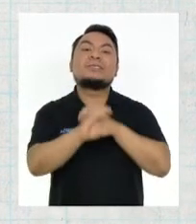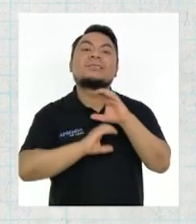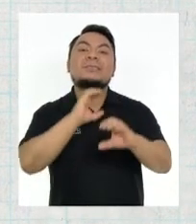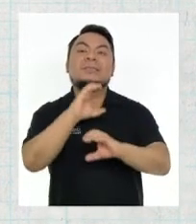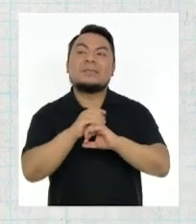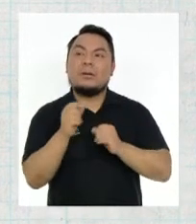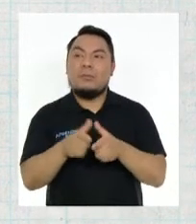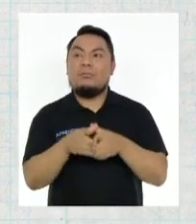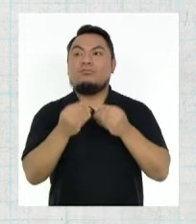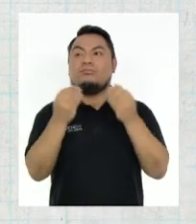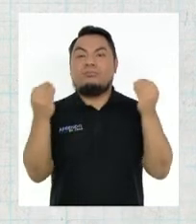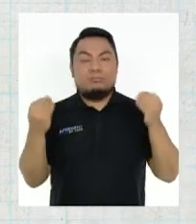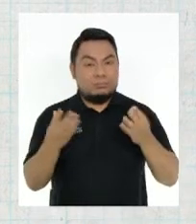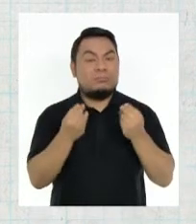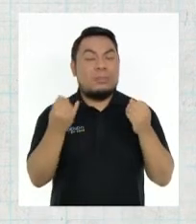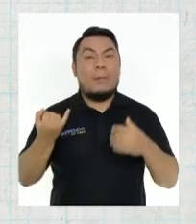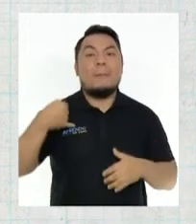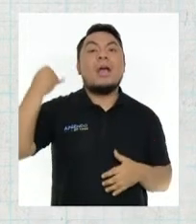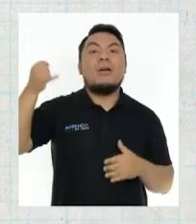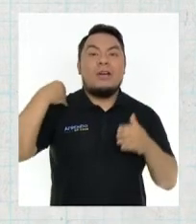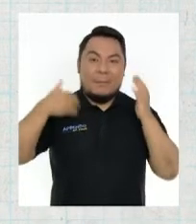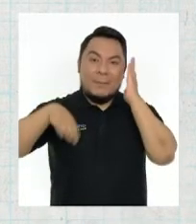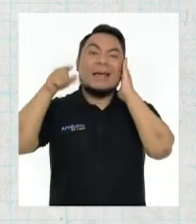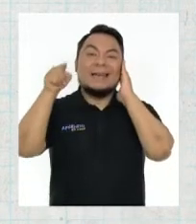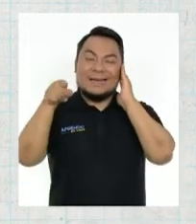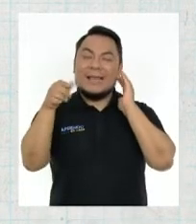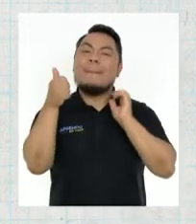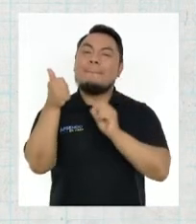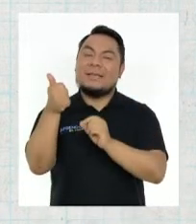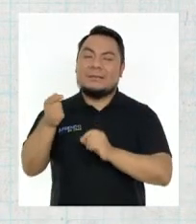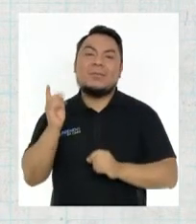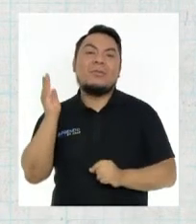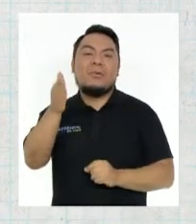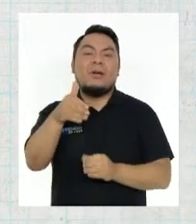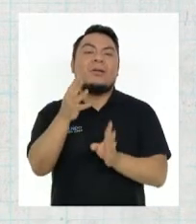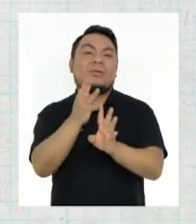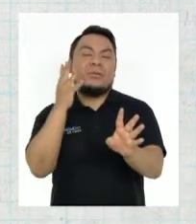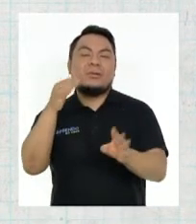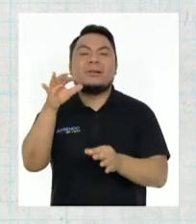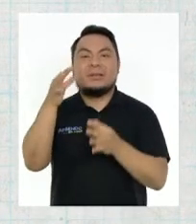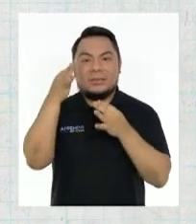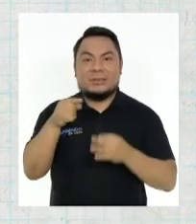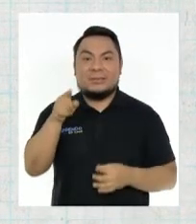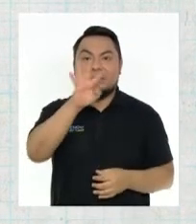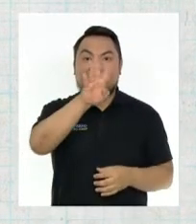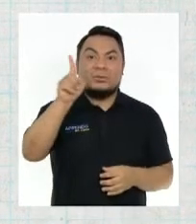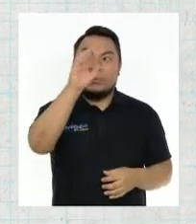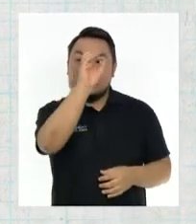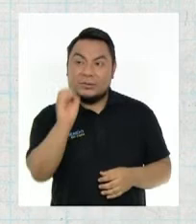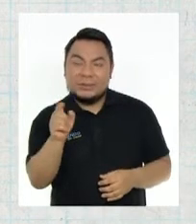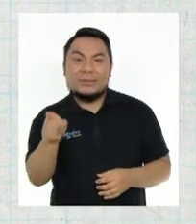gran porcentaje de los más jóvenes encuestados, el 41% del primer